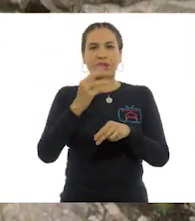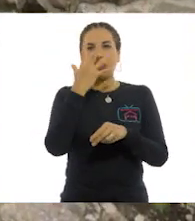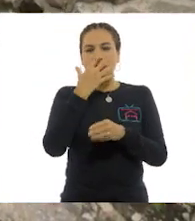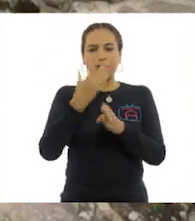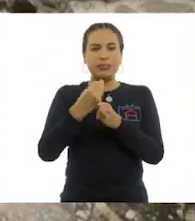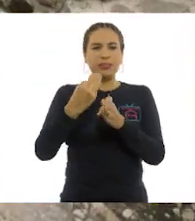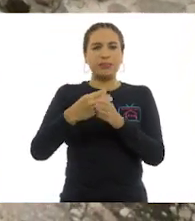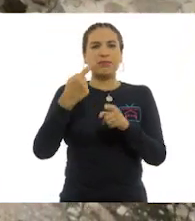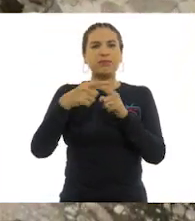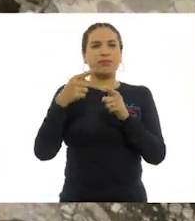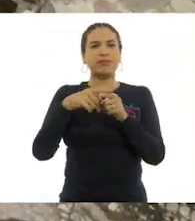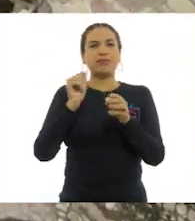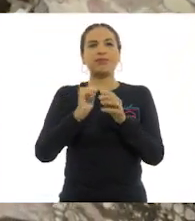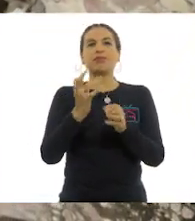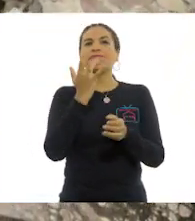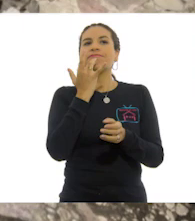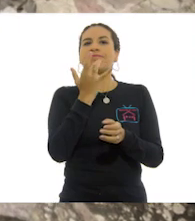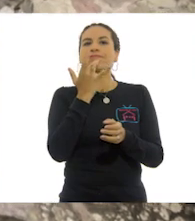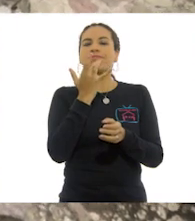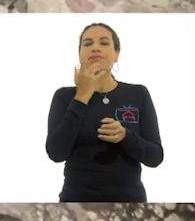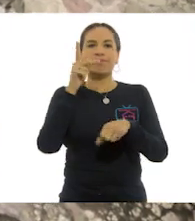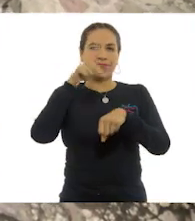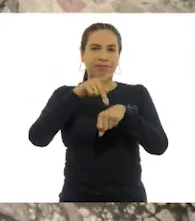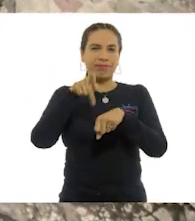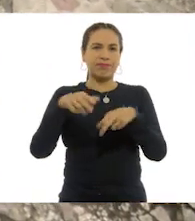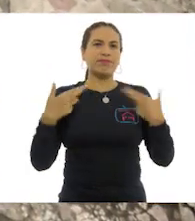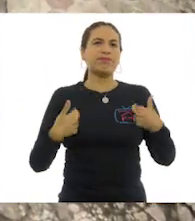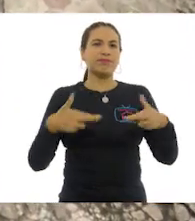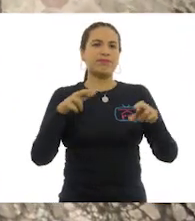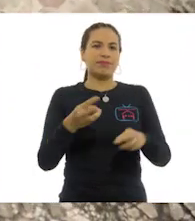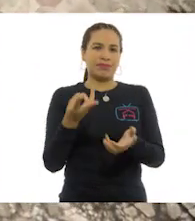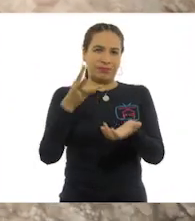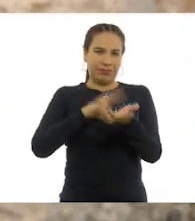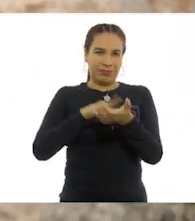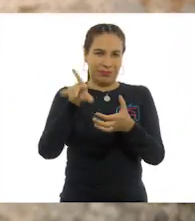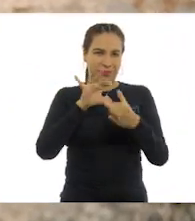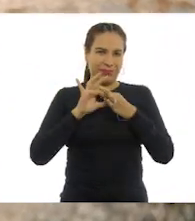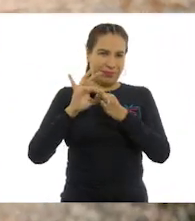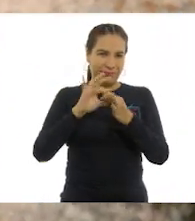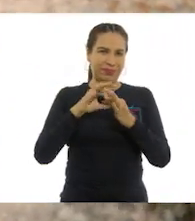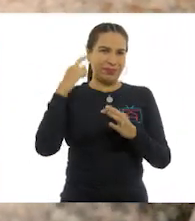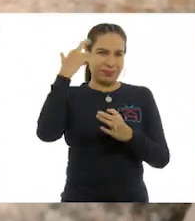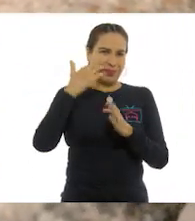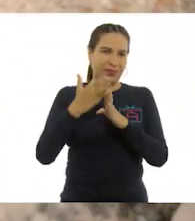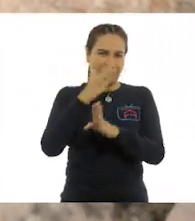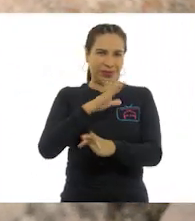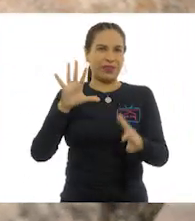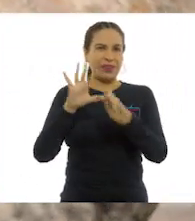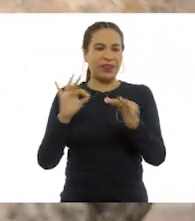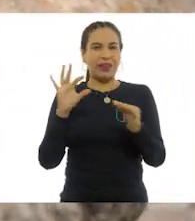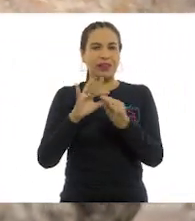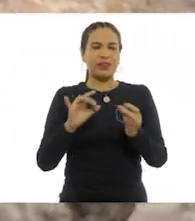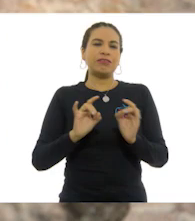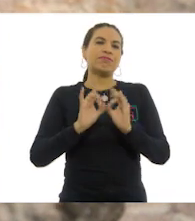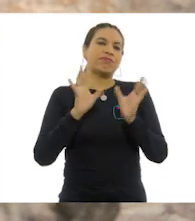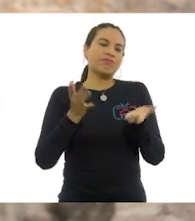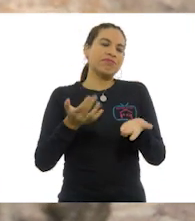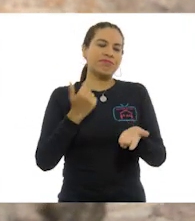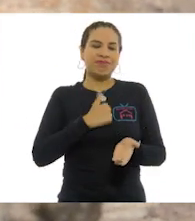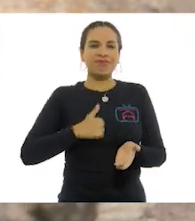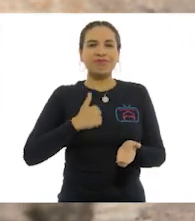decorada con 3 grandes ranas de piedra que representaban la Triple Alianza que ya mencionamos, que fueron